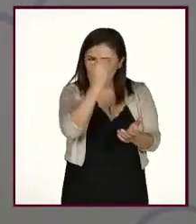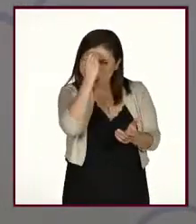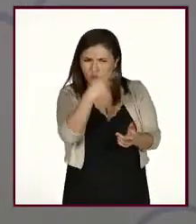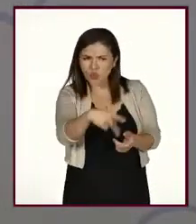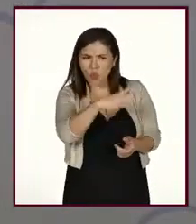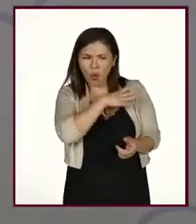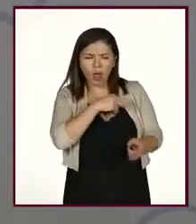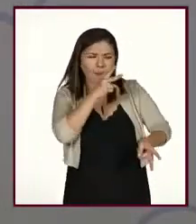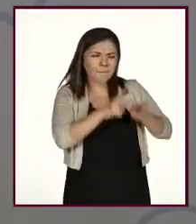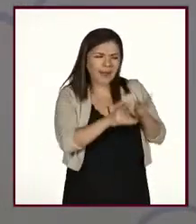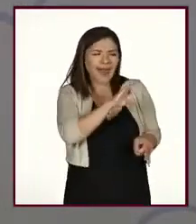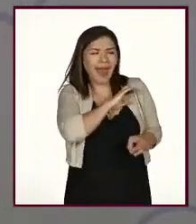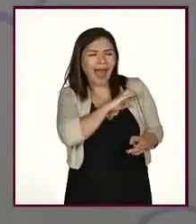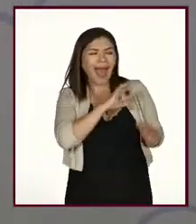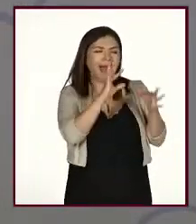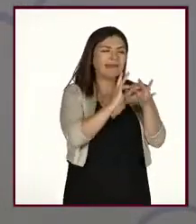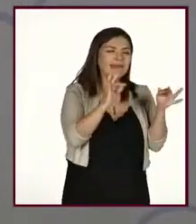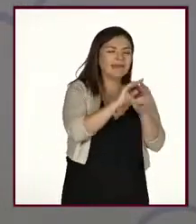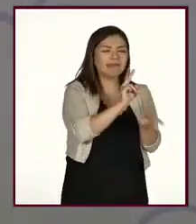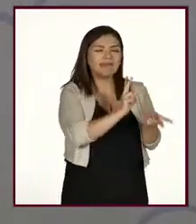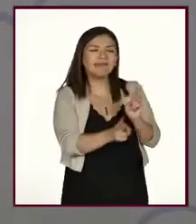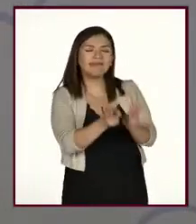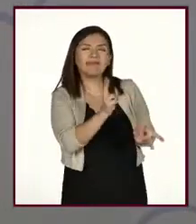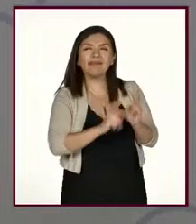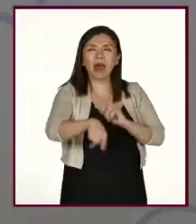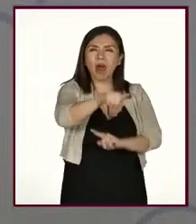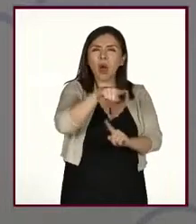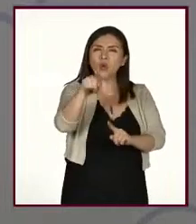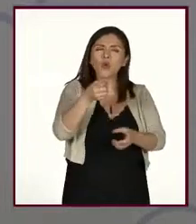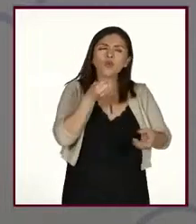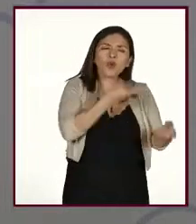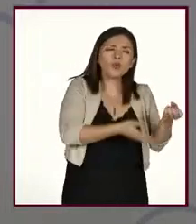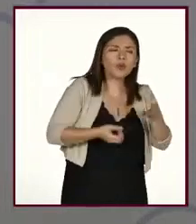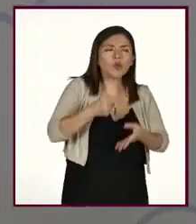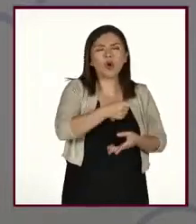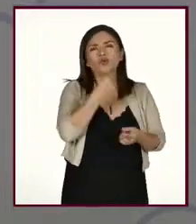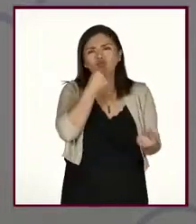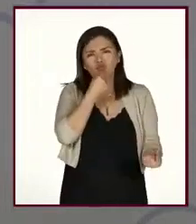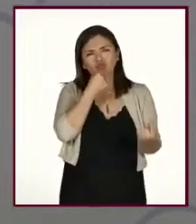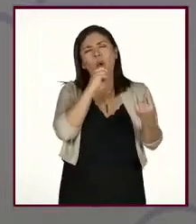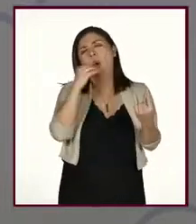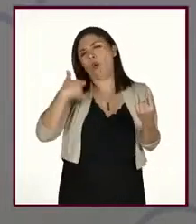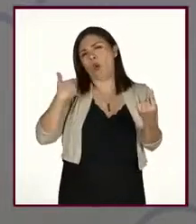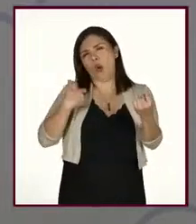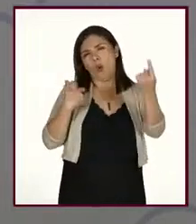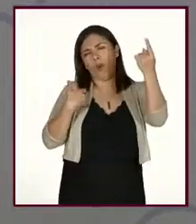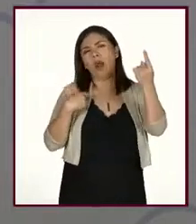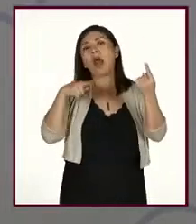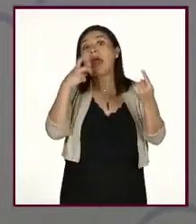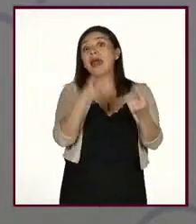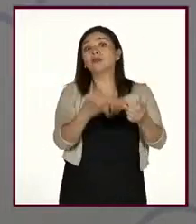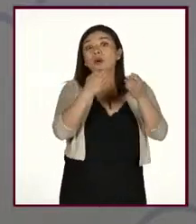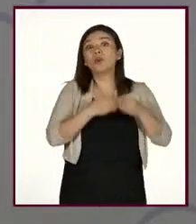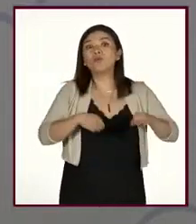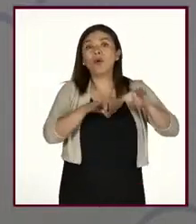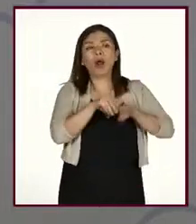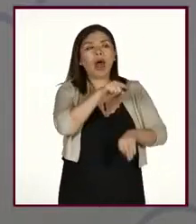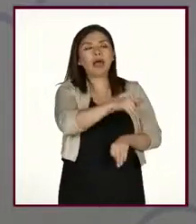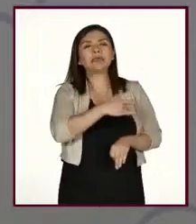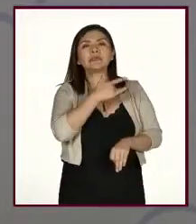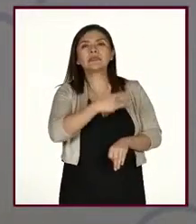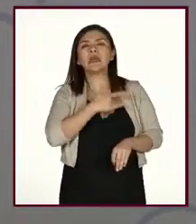esta afectividad que se le esté brindando al niño, al adolescente, pues va a ser muy importante para que ellos sientan